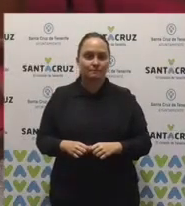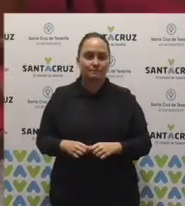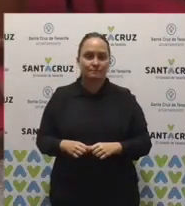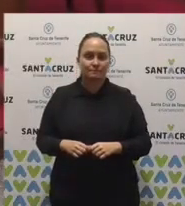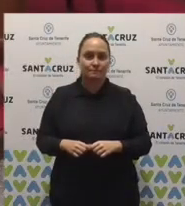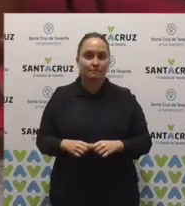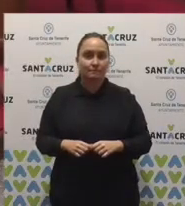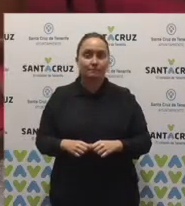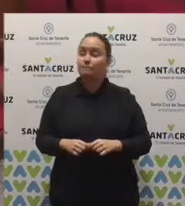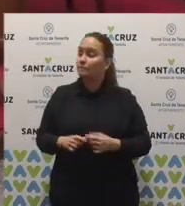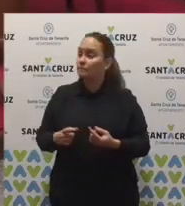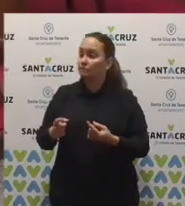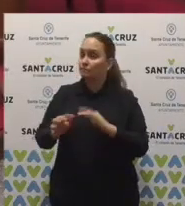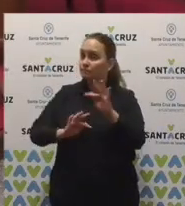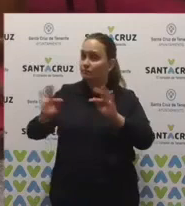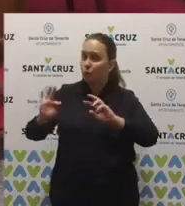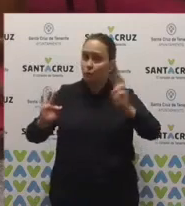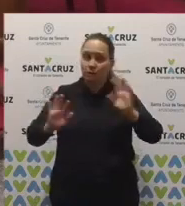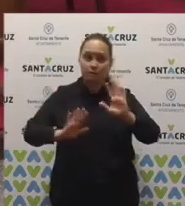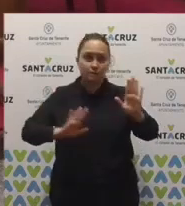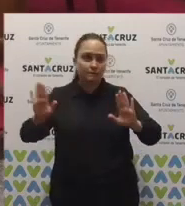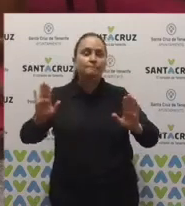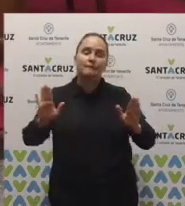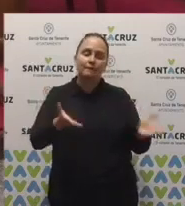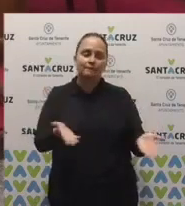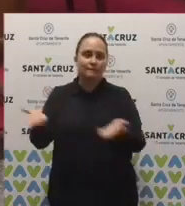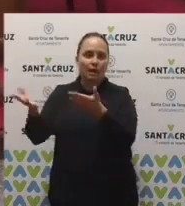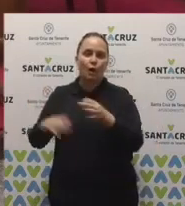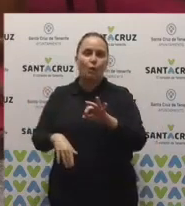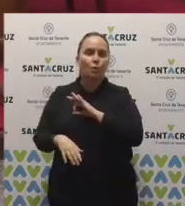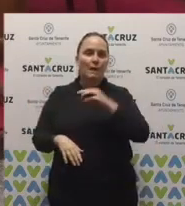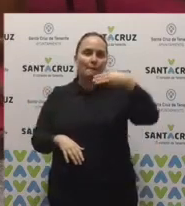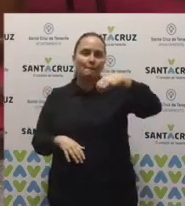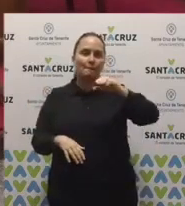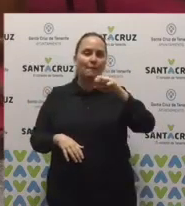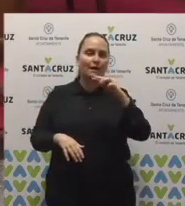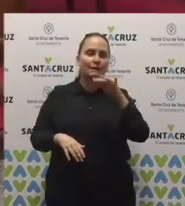alguna otra intervención doña matilde bueno